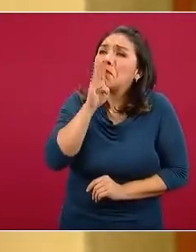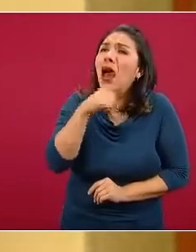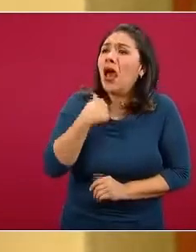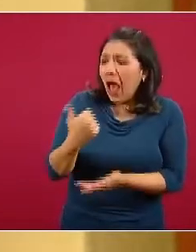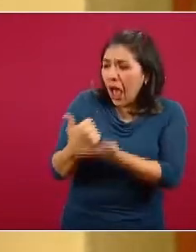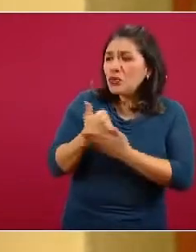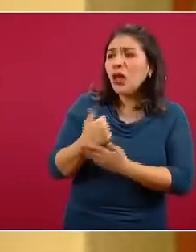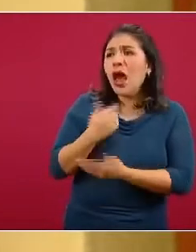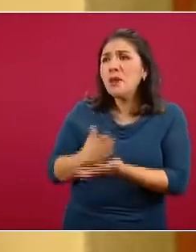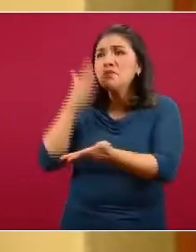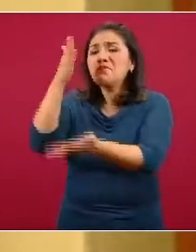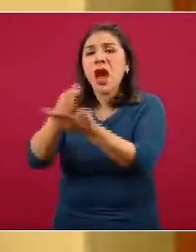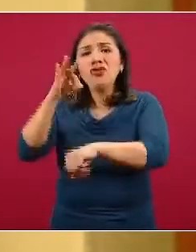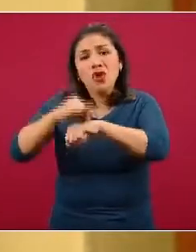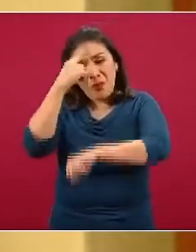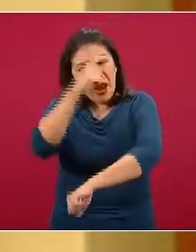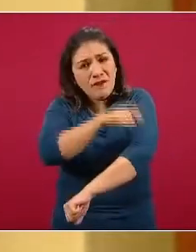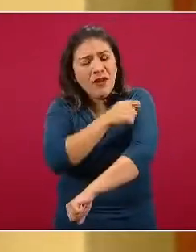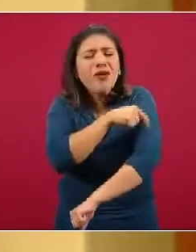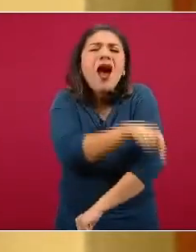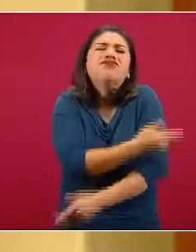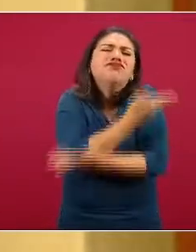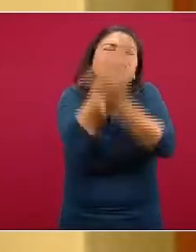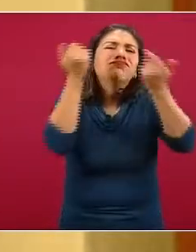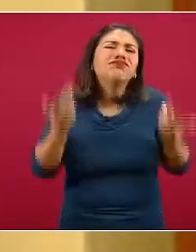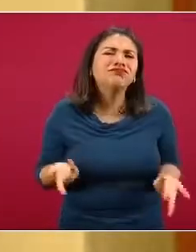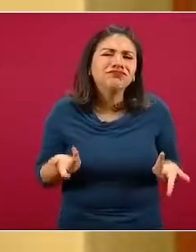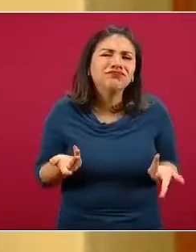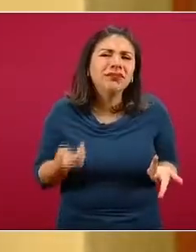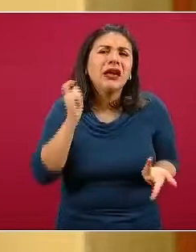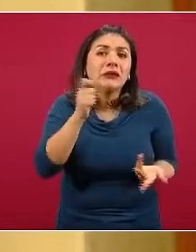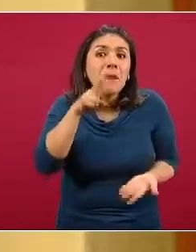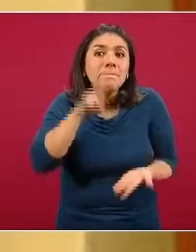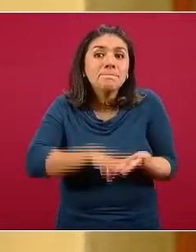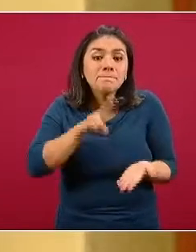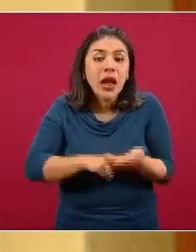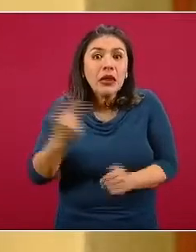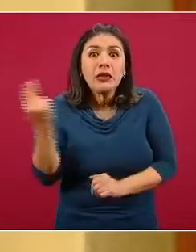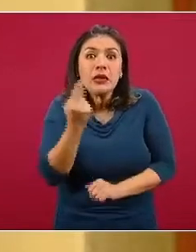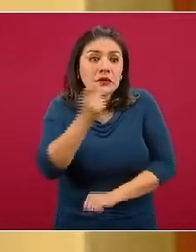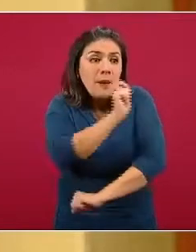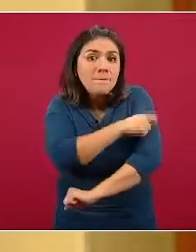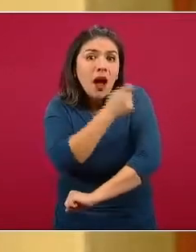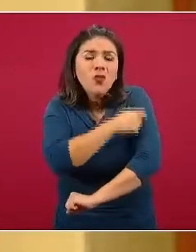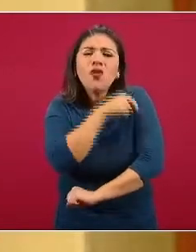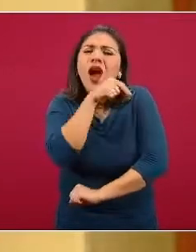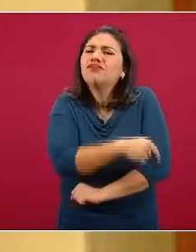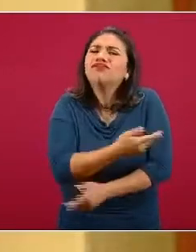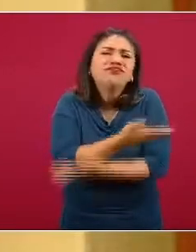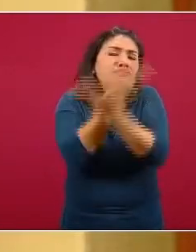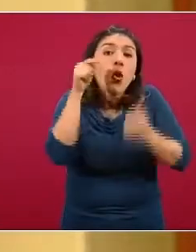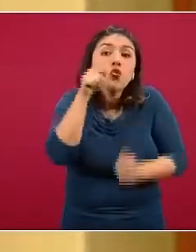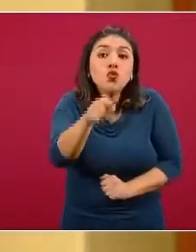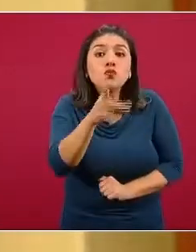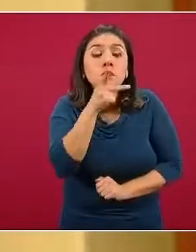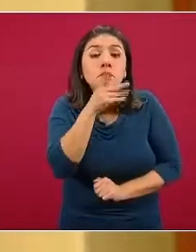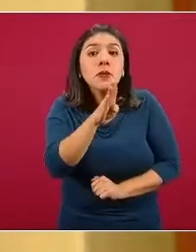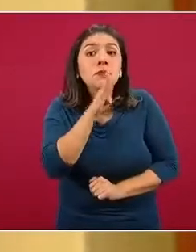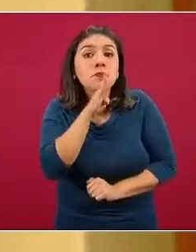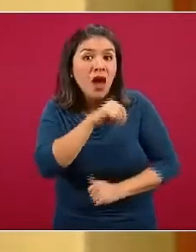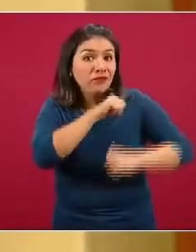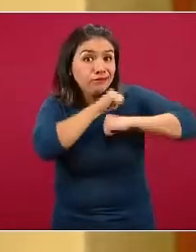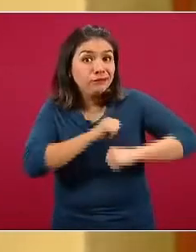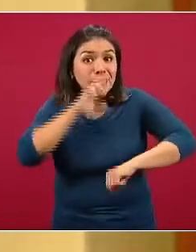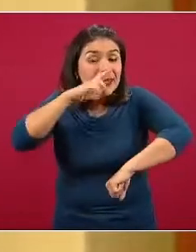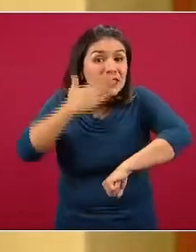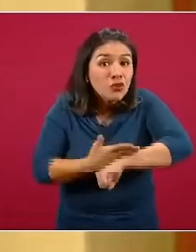pueden en su momento saber o tener conciencia del significado y la importancia de la vacuna. Son ustedes como padres, o ustedes como tutores,